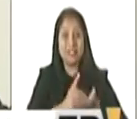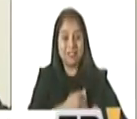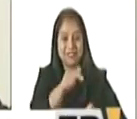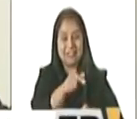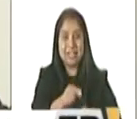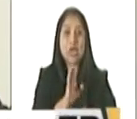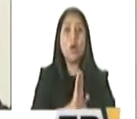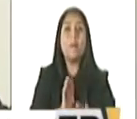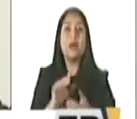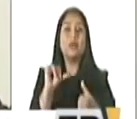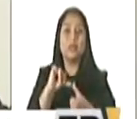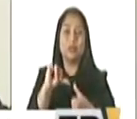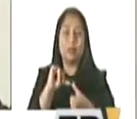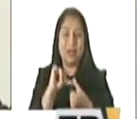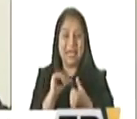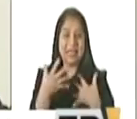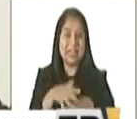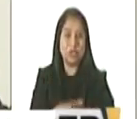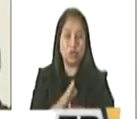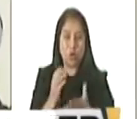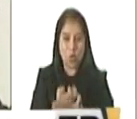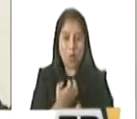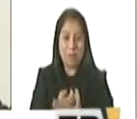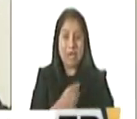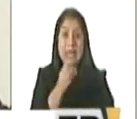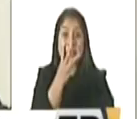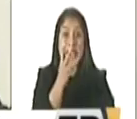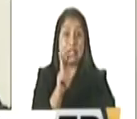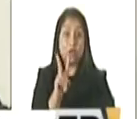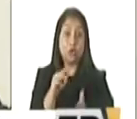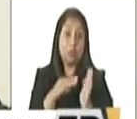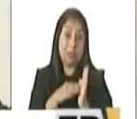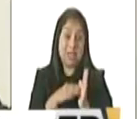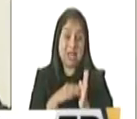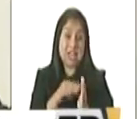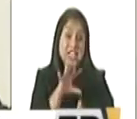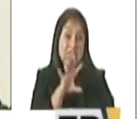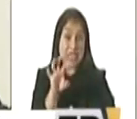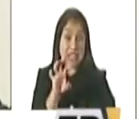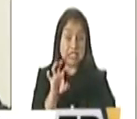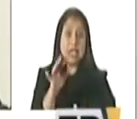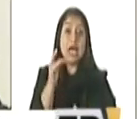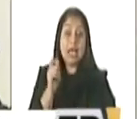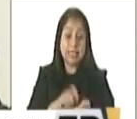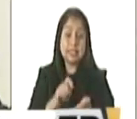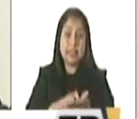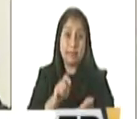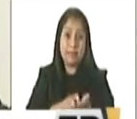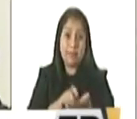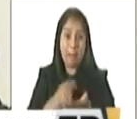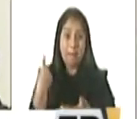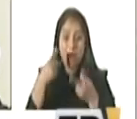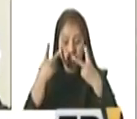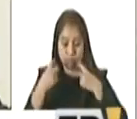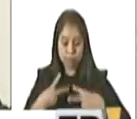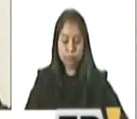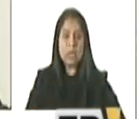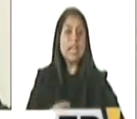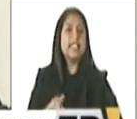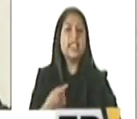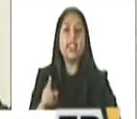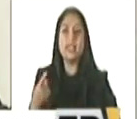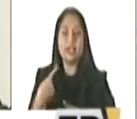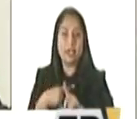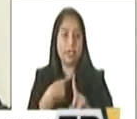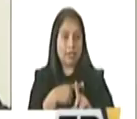el Banco Centroamericano de Integración Económica, 32.500 pruebas para poder determinar quiénes están afectados